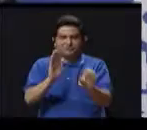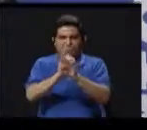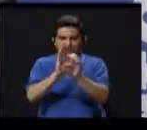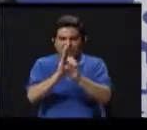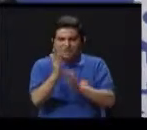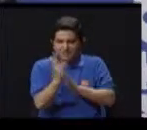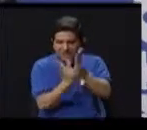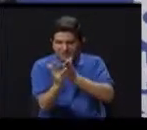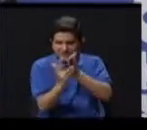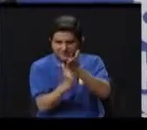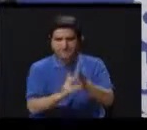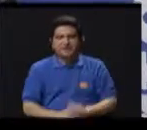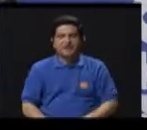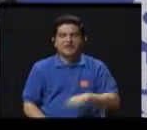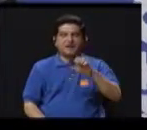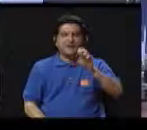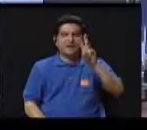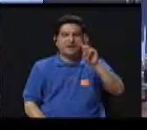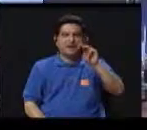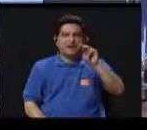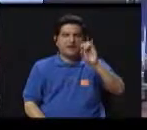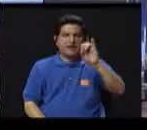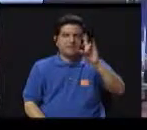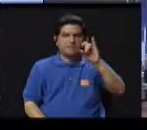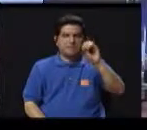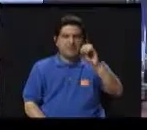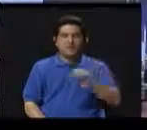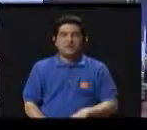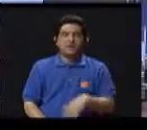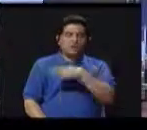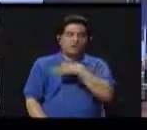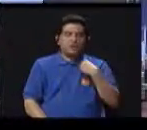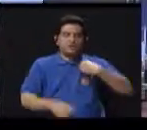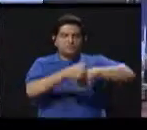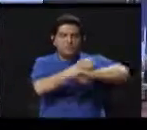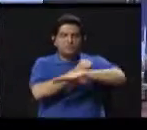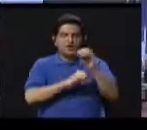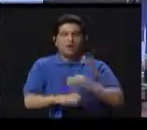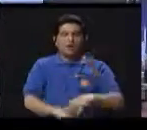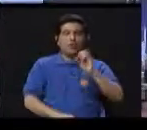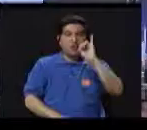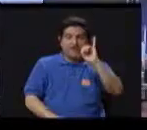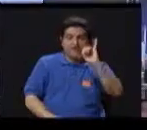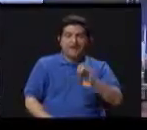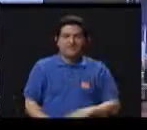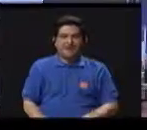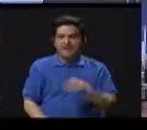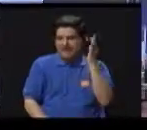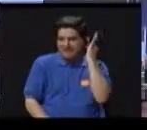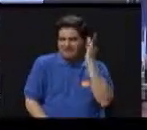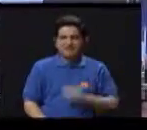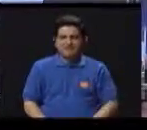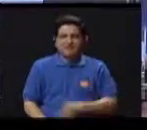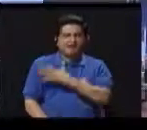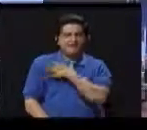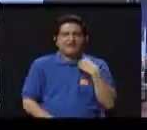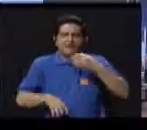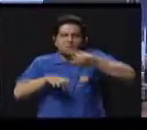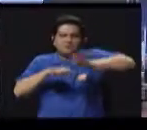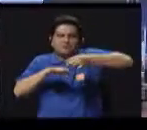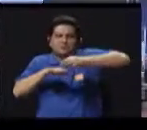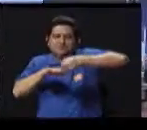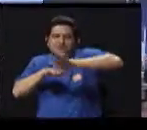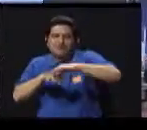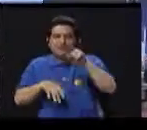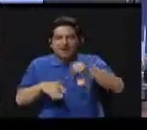ejemplo, con Emilio, que le encantaba el fútbol, con Isabela, que le encantaba pintarse las uñas, hacer manualidades, etcétera. Entonces, como